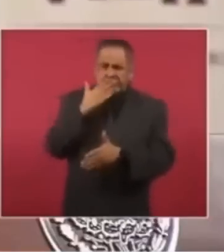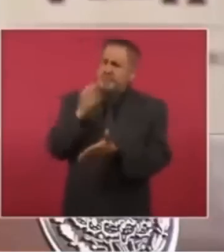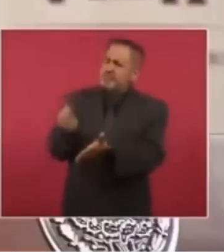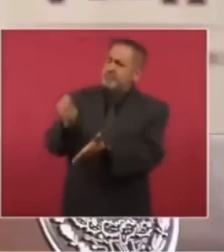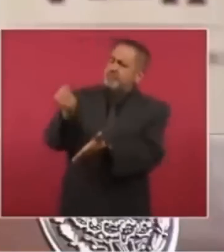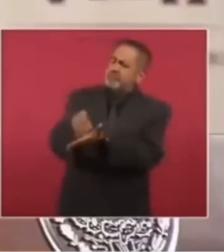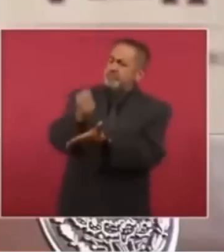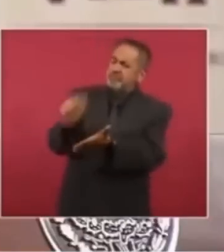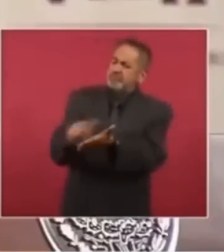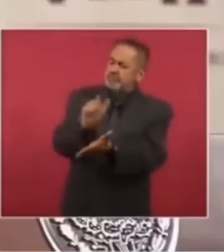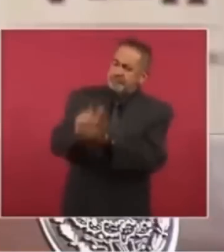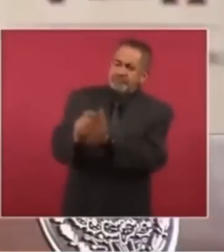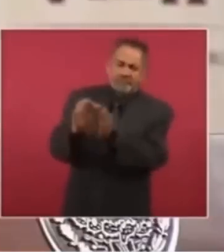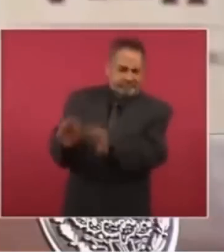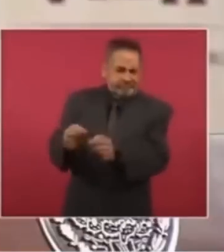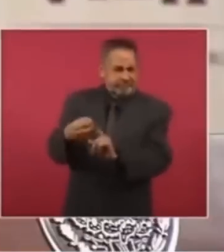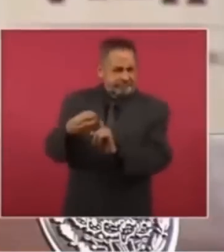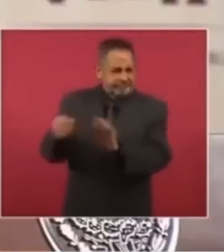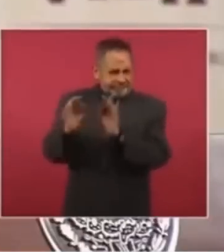nada.